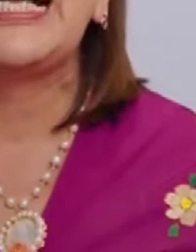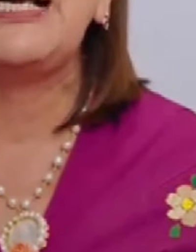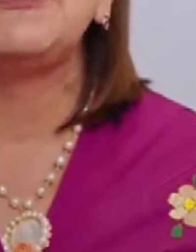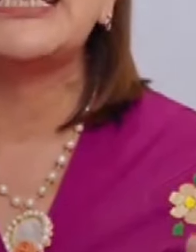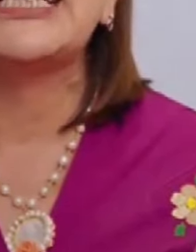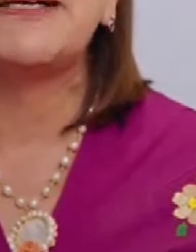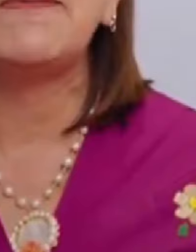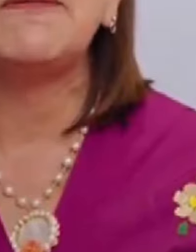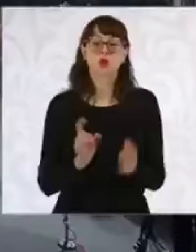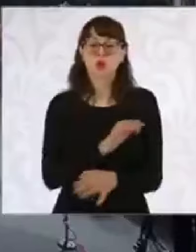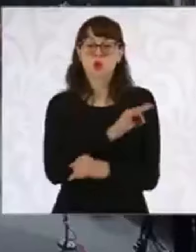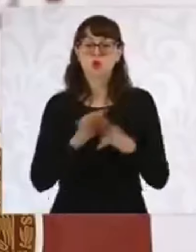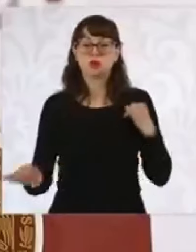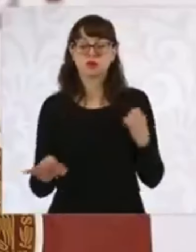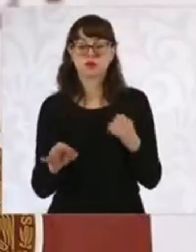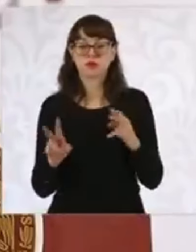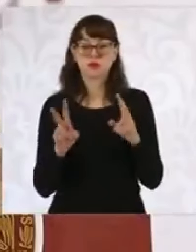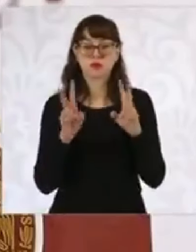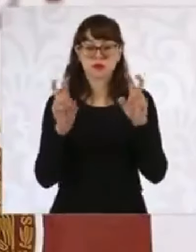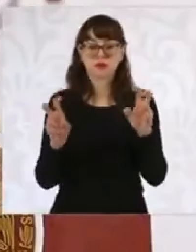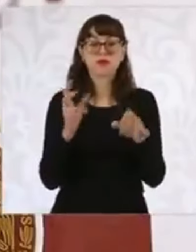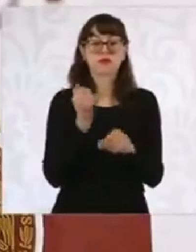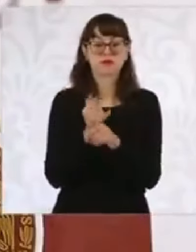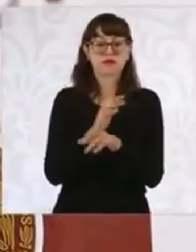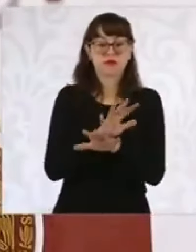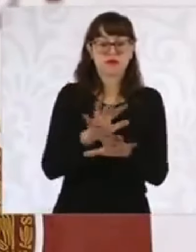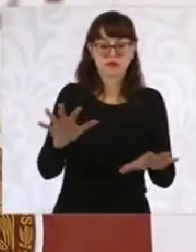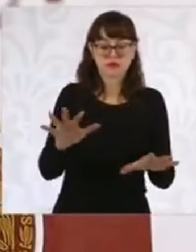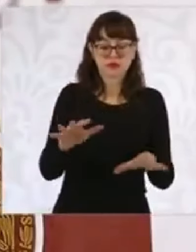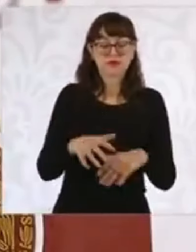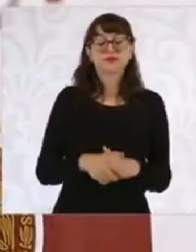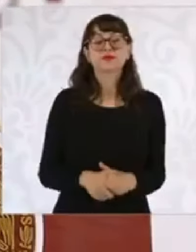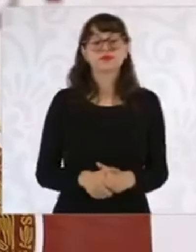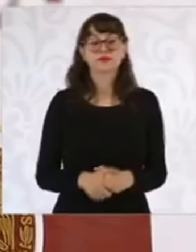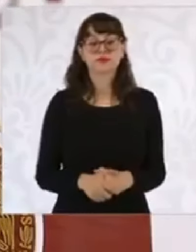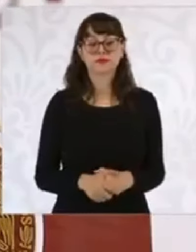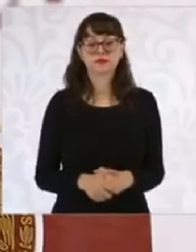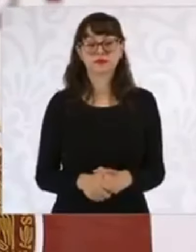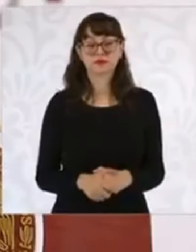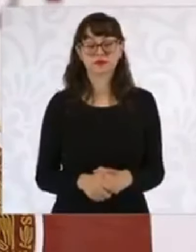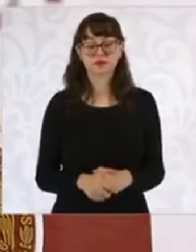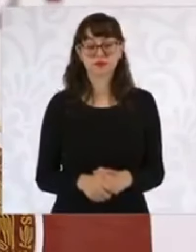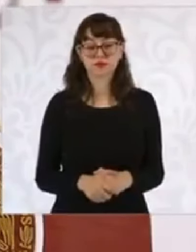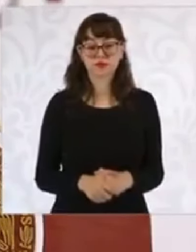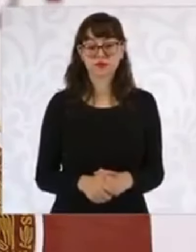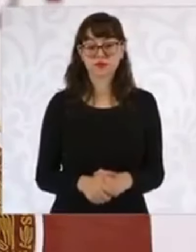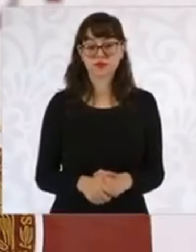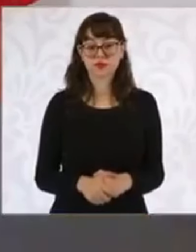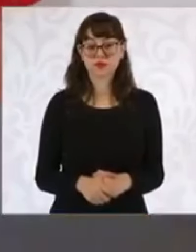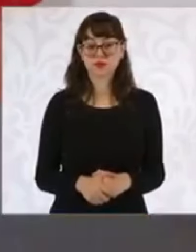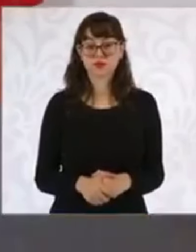política, básicamente. Los programas de bienestar que